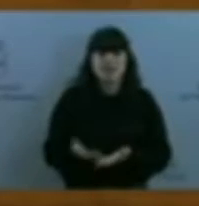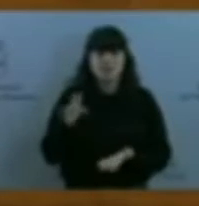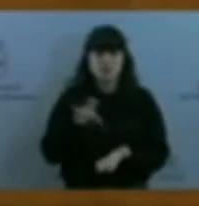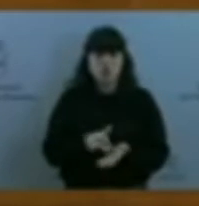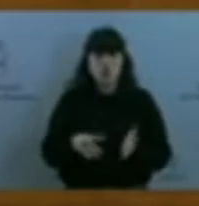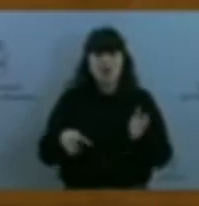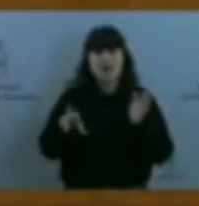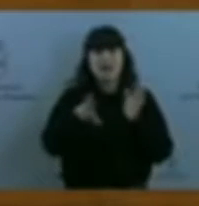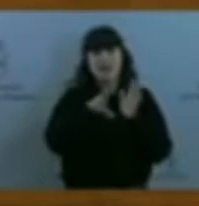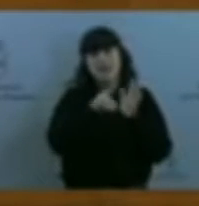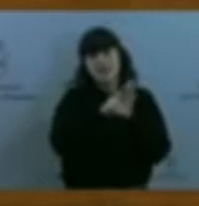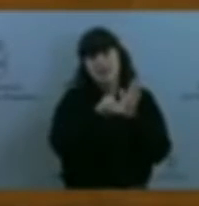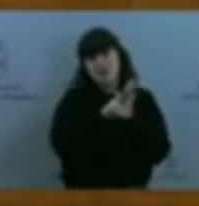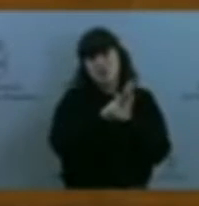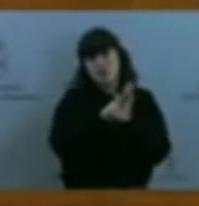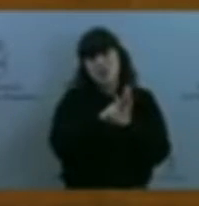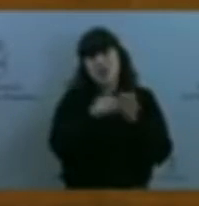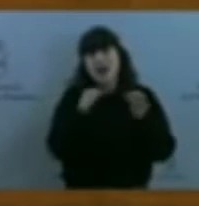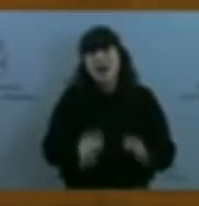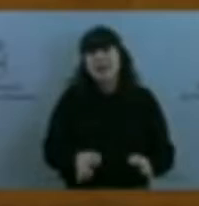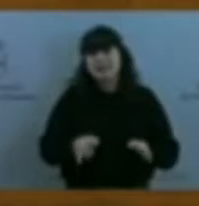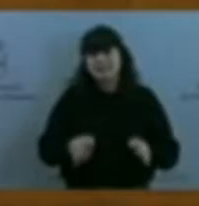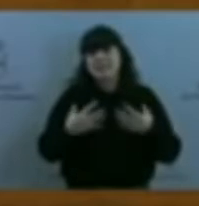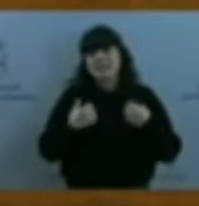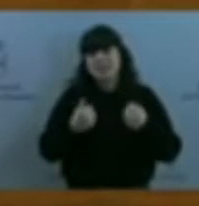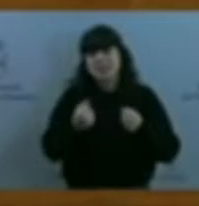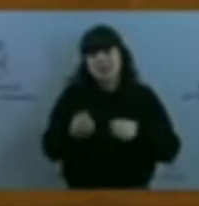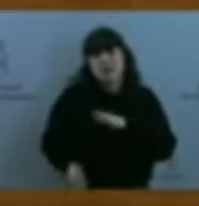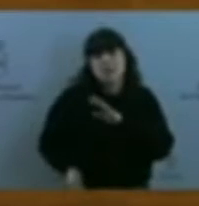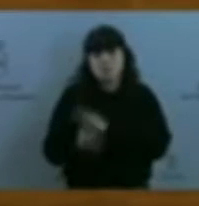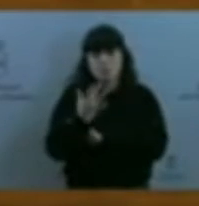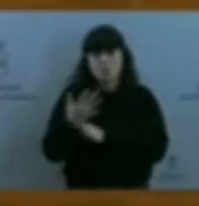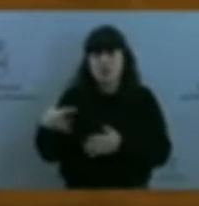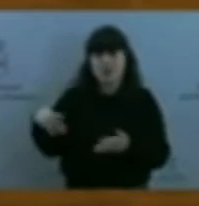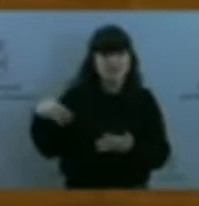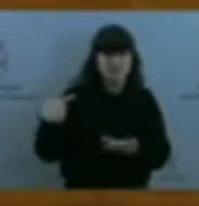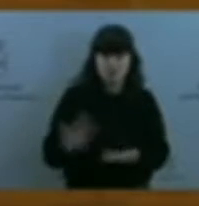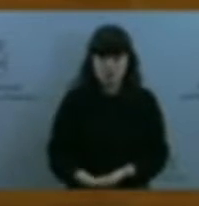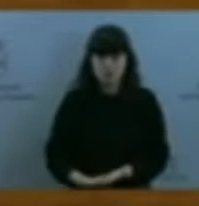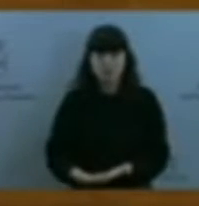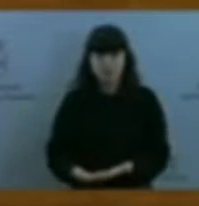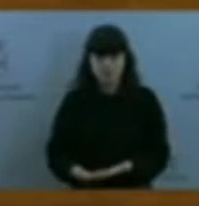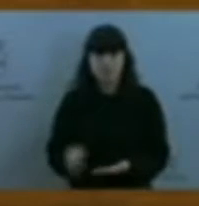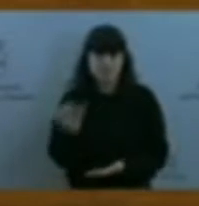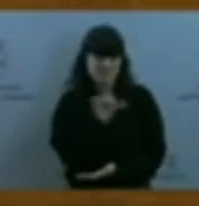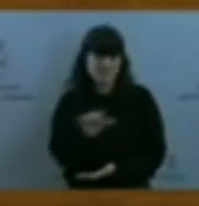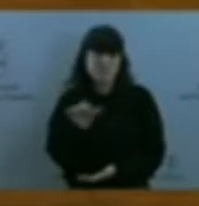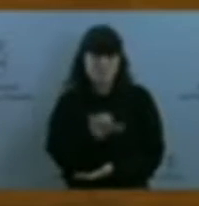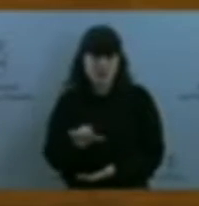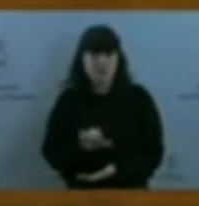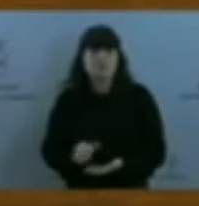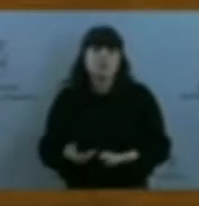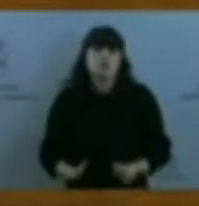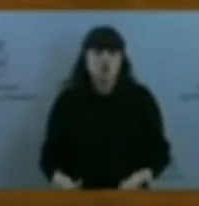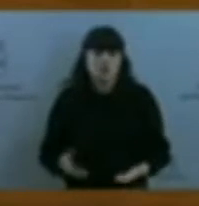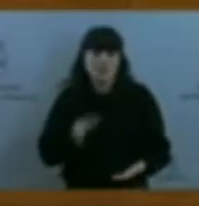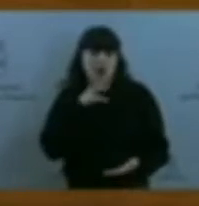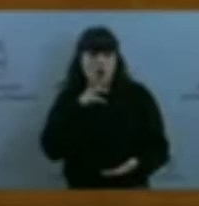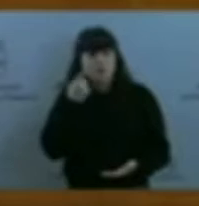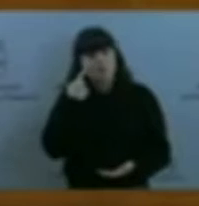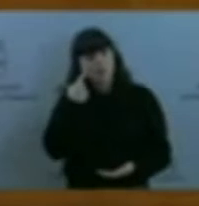vamos a denominar a partir de ahora, del Gobierno de Asturias. Podemos, por lo tanto, comenzar a analizar cuáles han sido los efectos producidos por